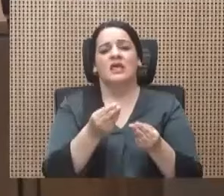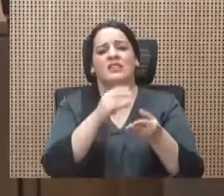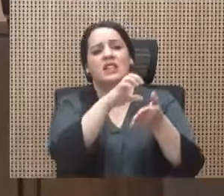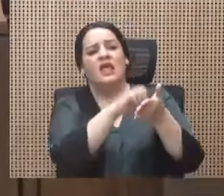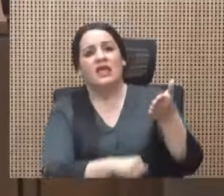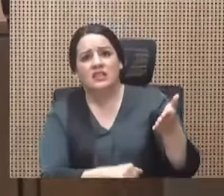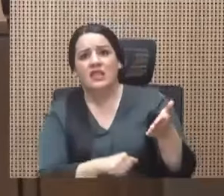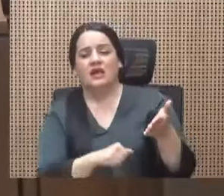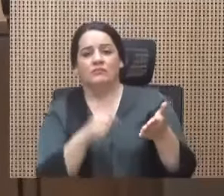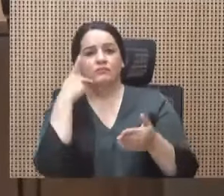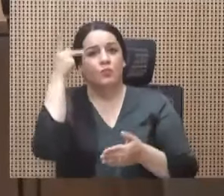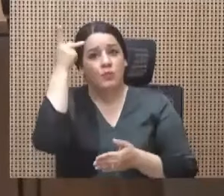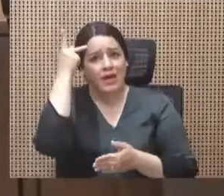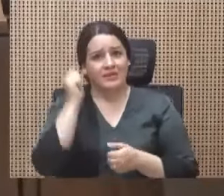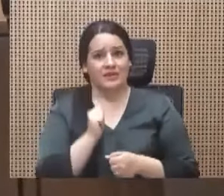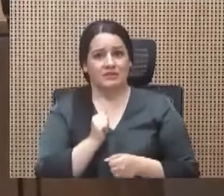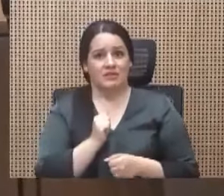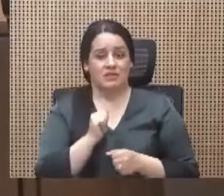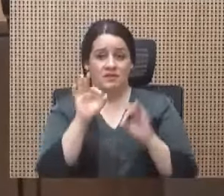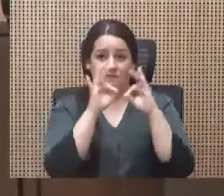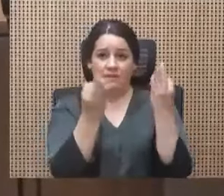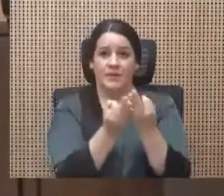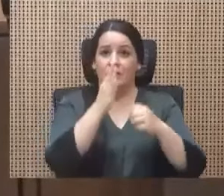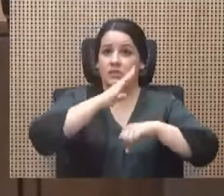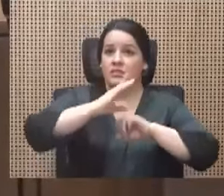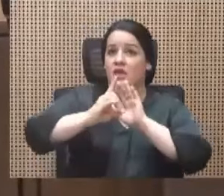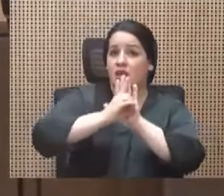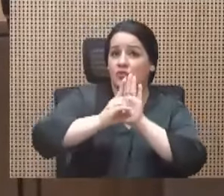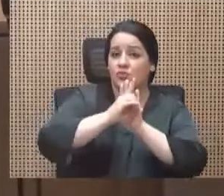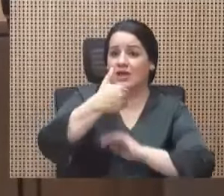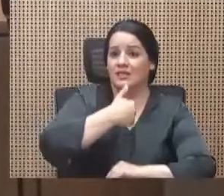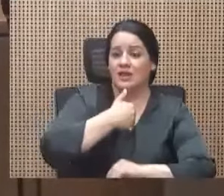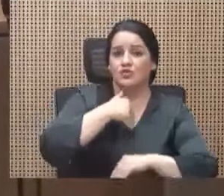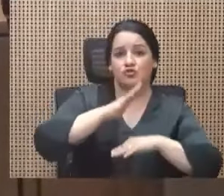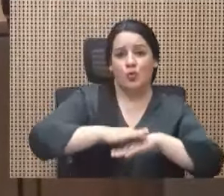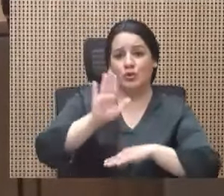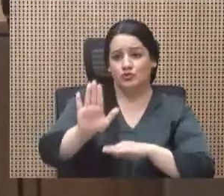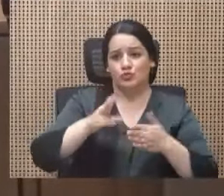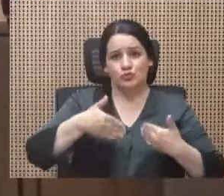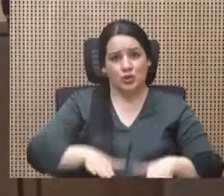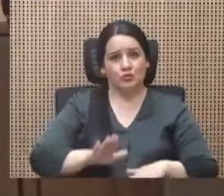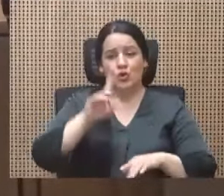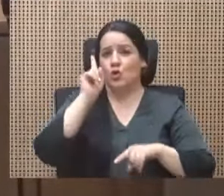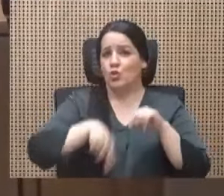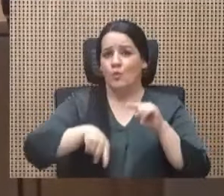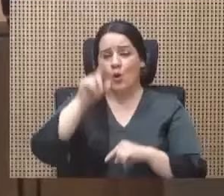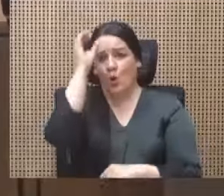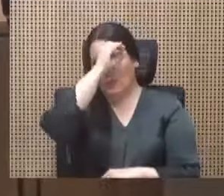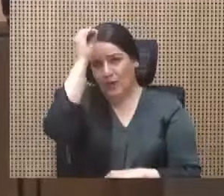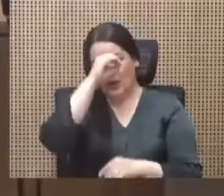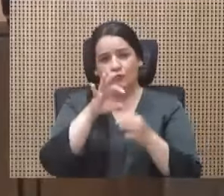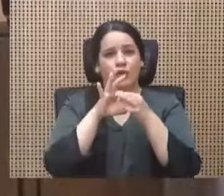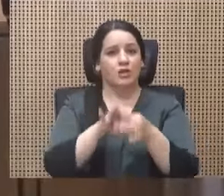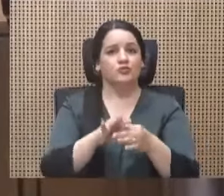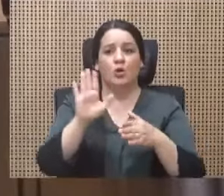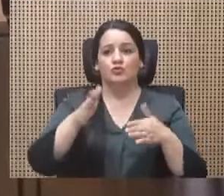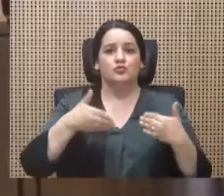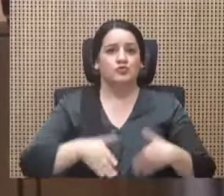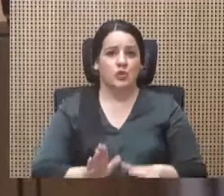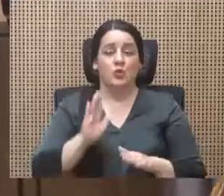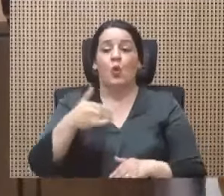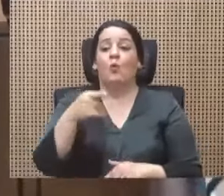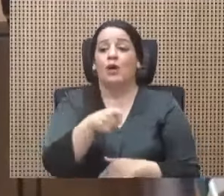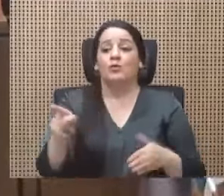familia de los derechos que tienen sobre sus hijos, donde no pueden opinar sobre sus hijos cuando estos